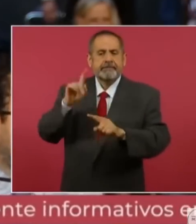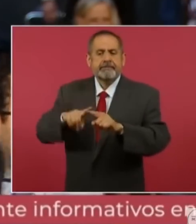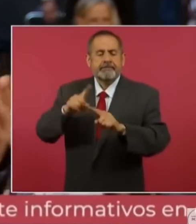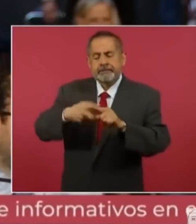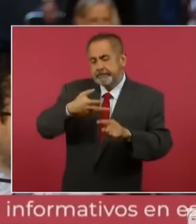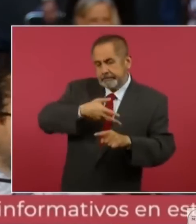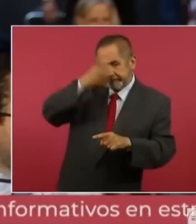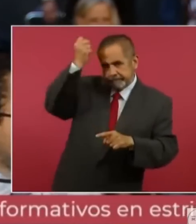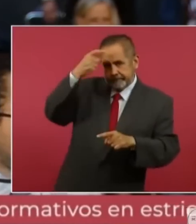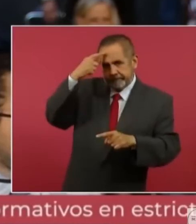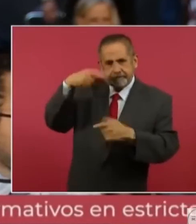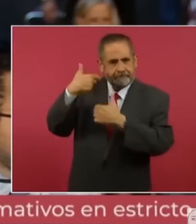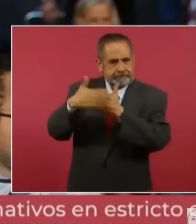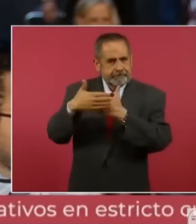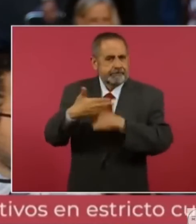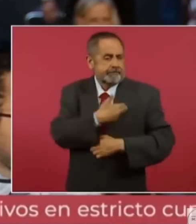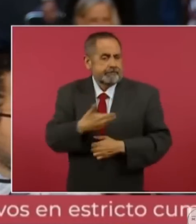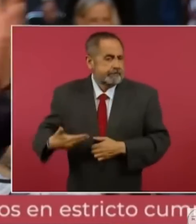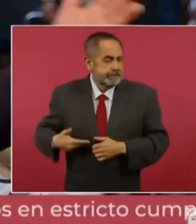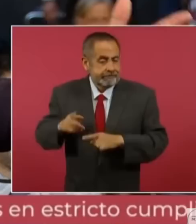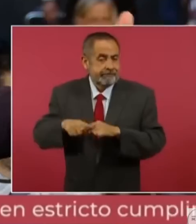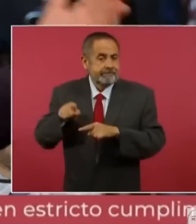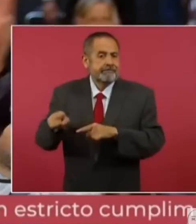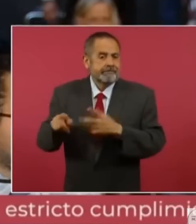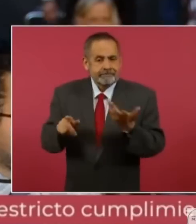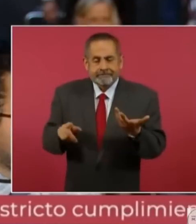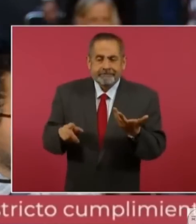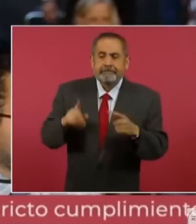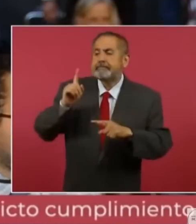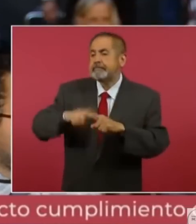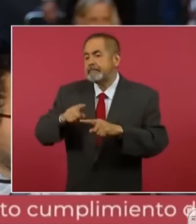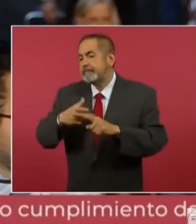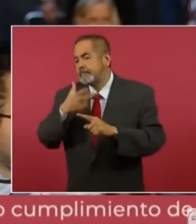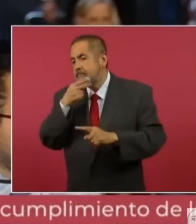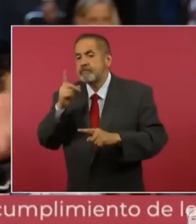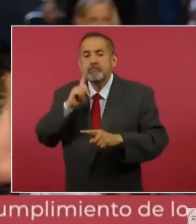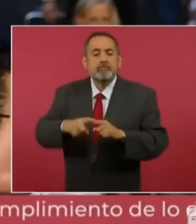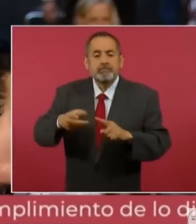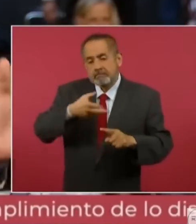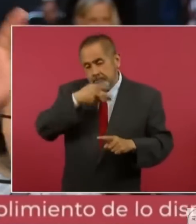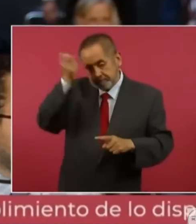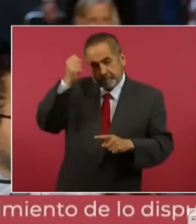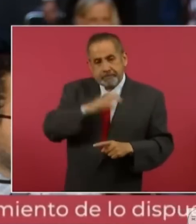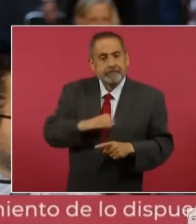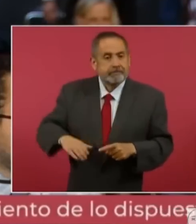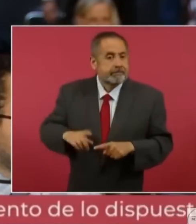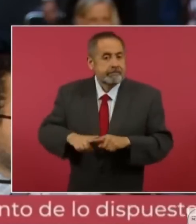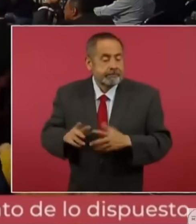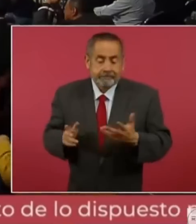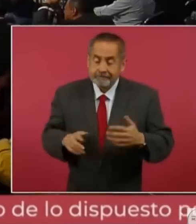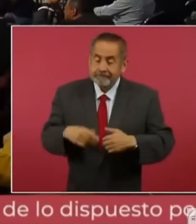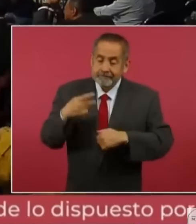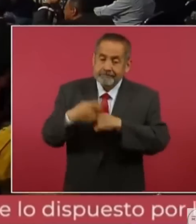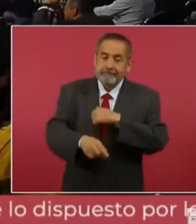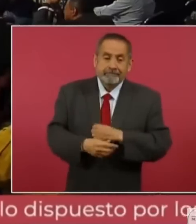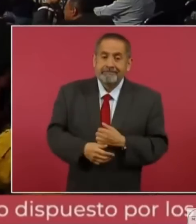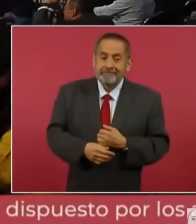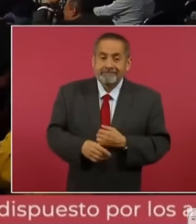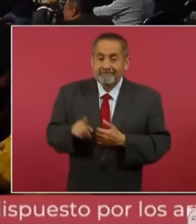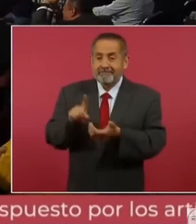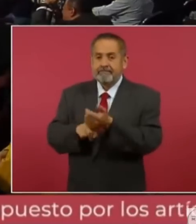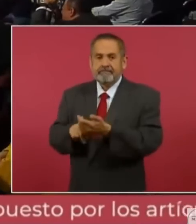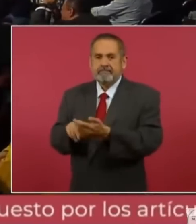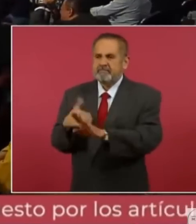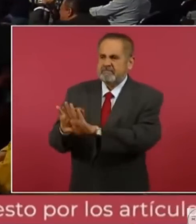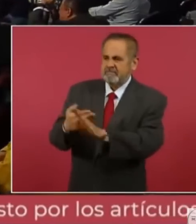o rumbo a la definición de la candidata o el candidato, y lo peligroso que puede ser el golpeteo tan